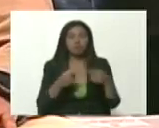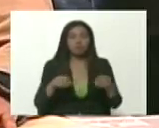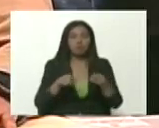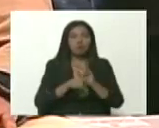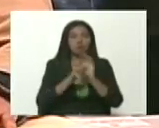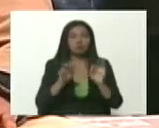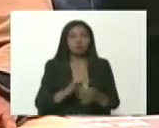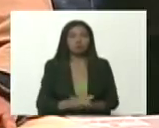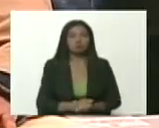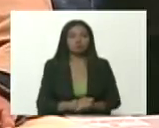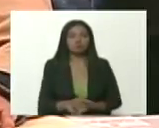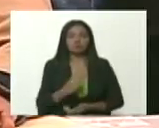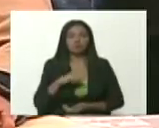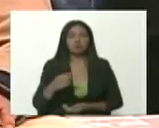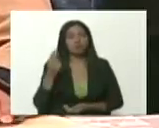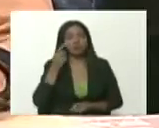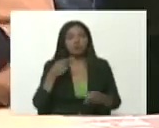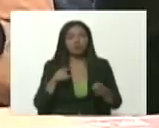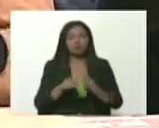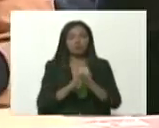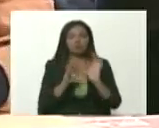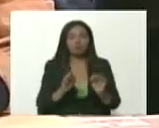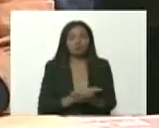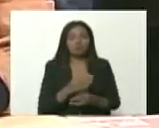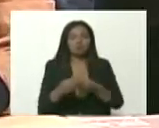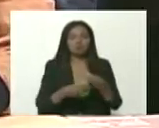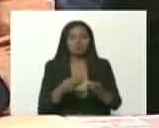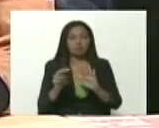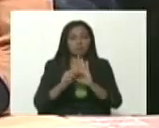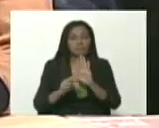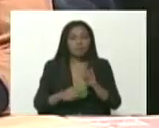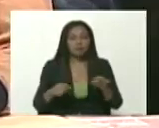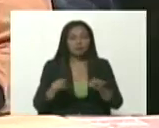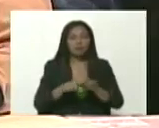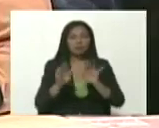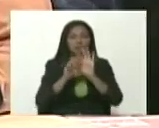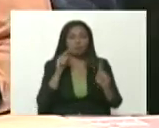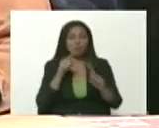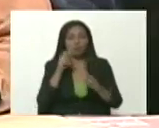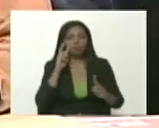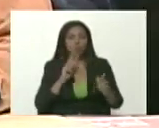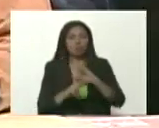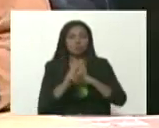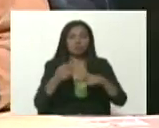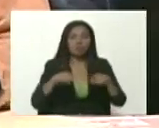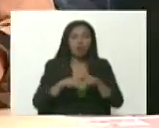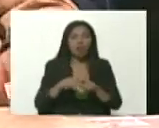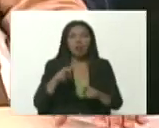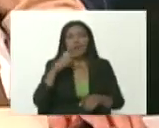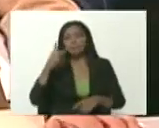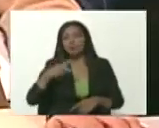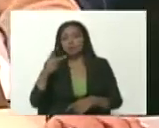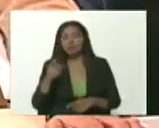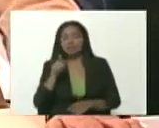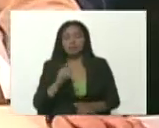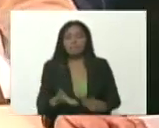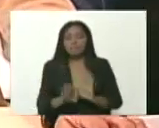mayoritariamente por nuestras mujeres, sino que también se hace una caracterización desde el punto de vista político. Es